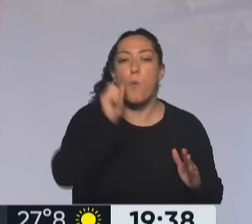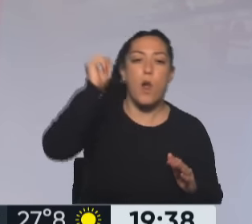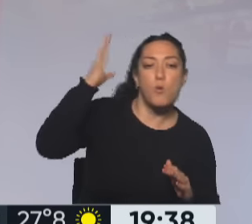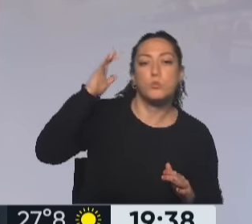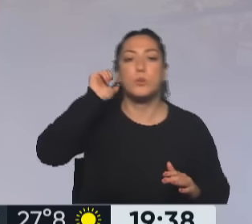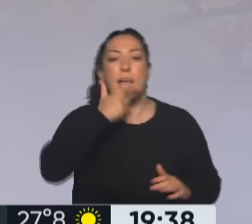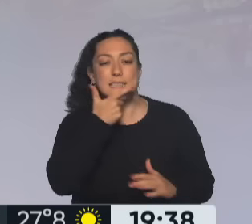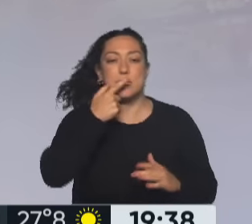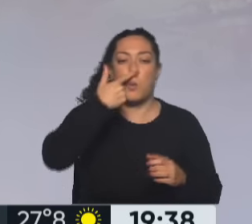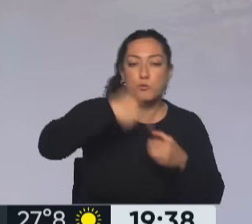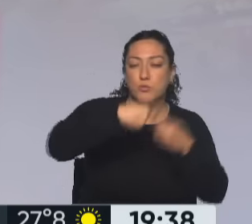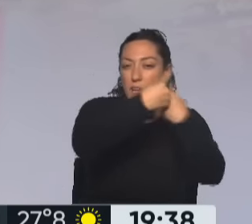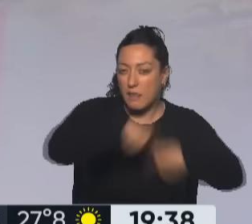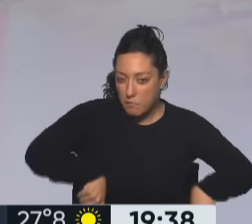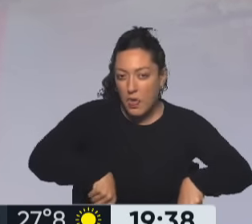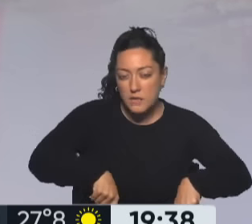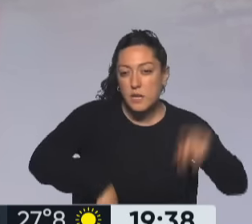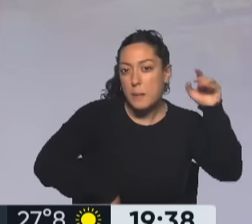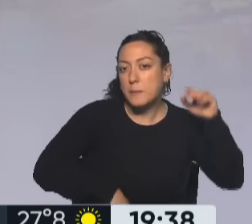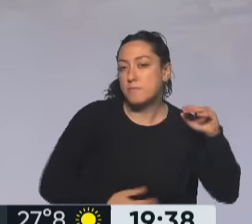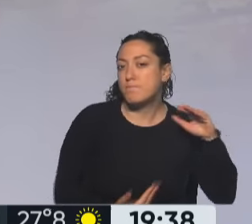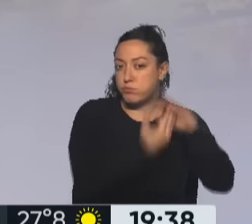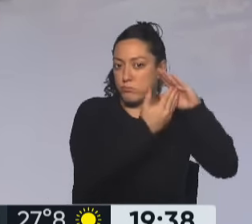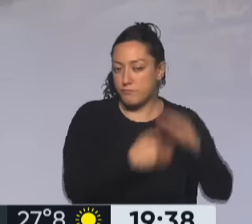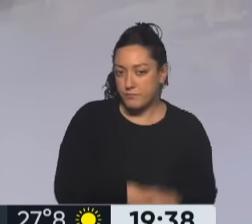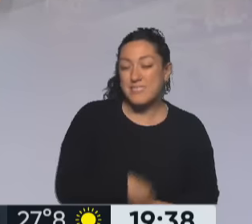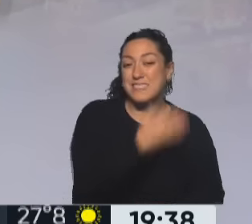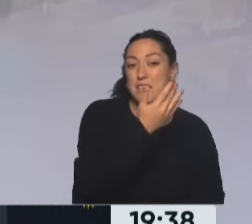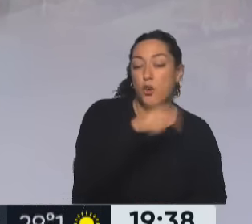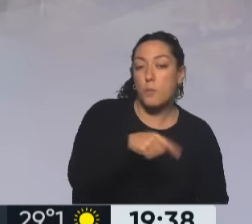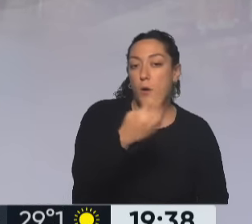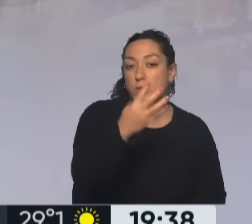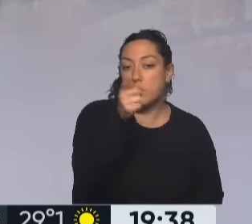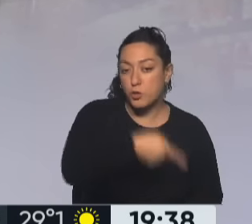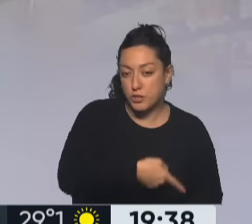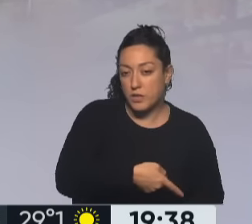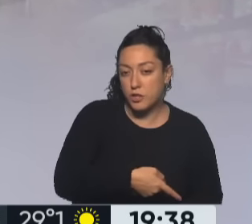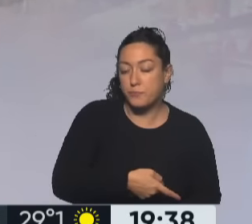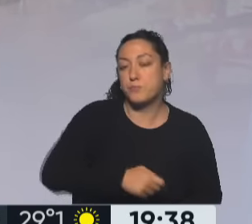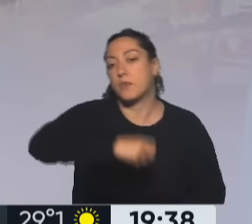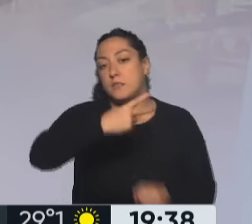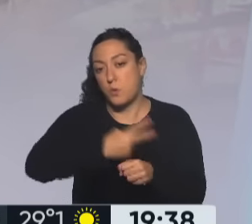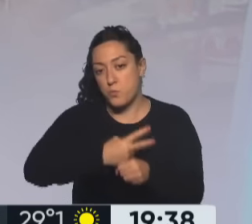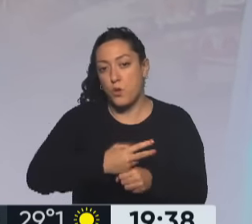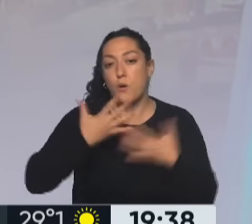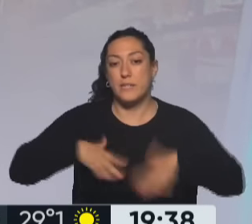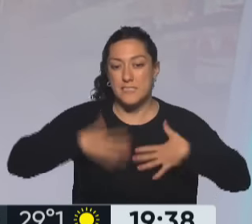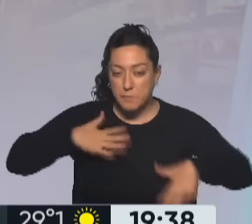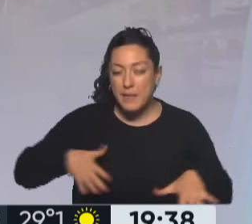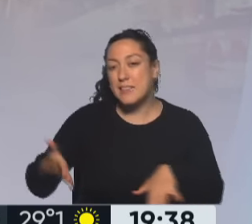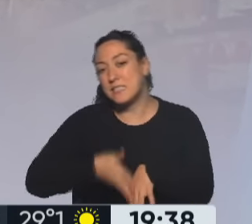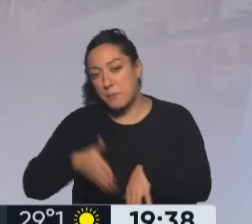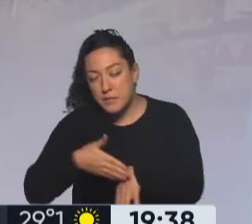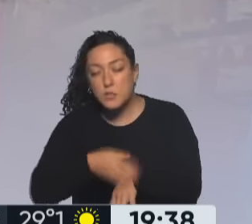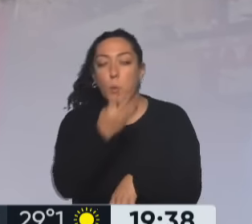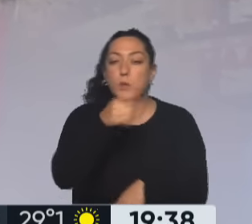otros combustibles lideraron los indicadores con un 5,4% y lo siguió prendas de vestir, vestimenta y